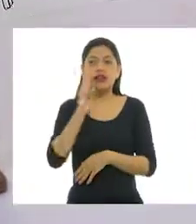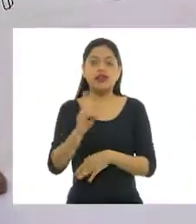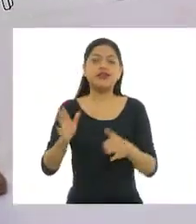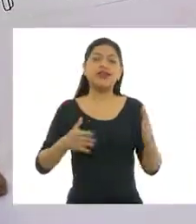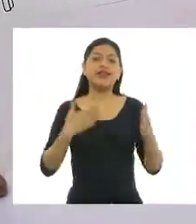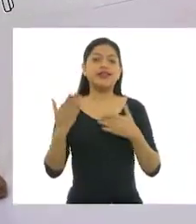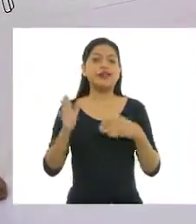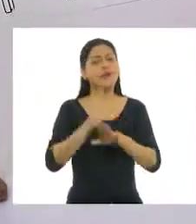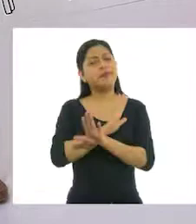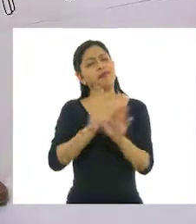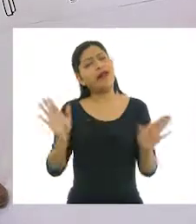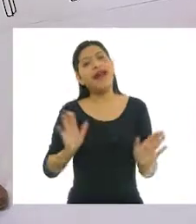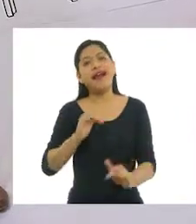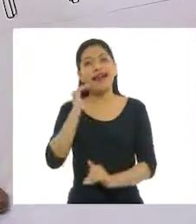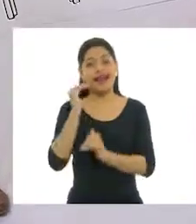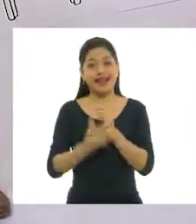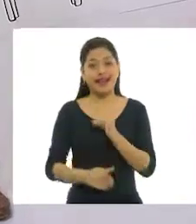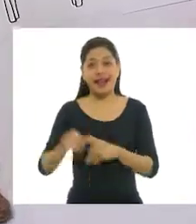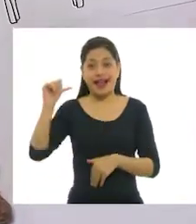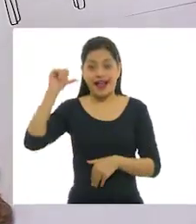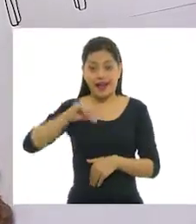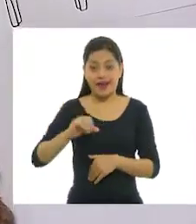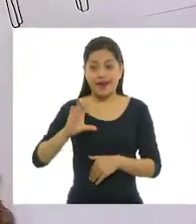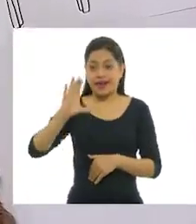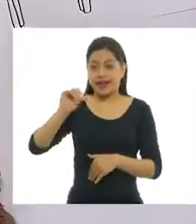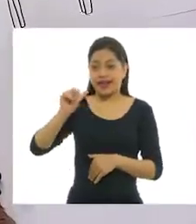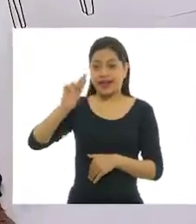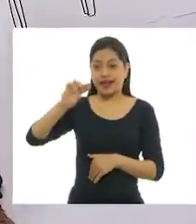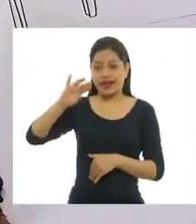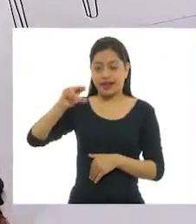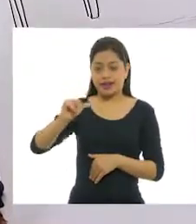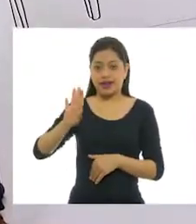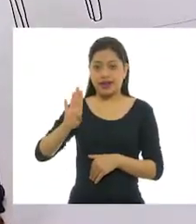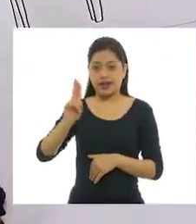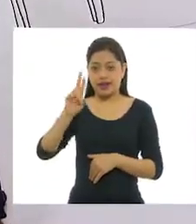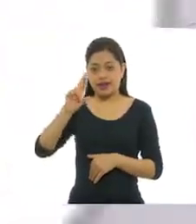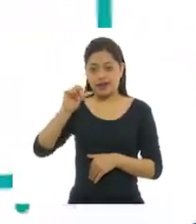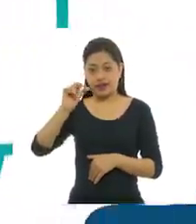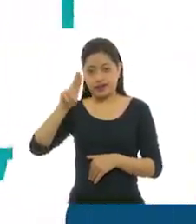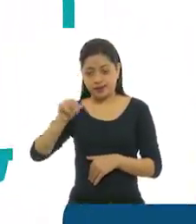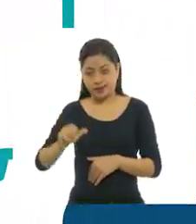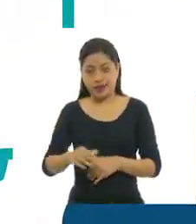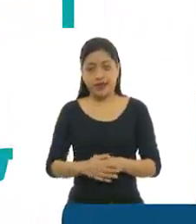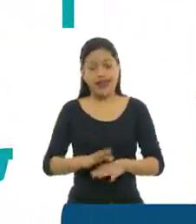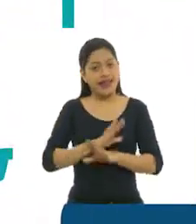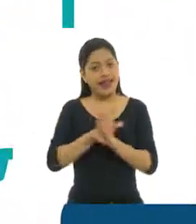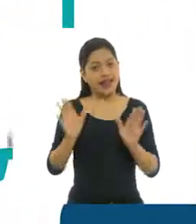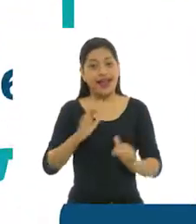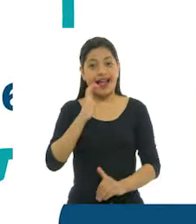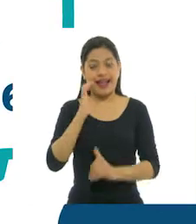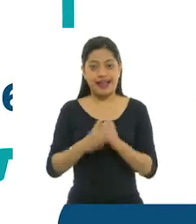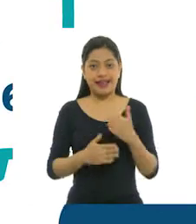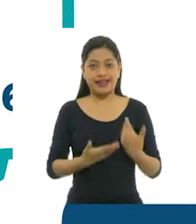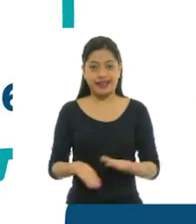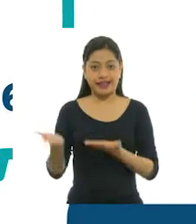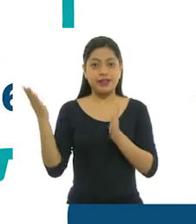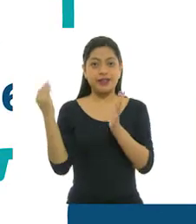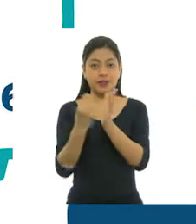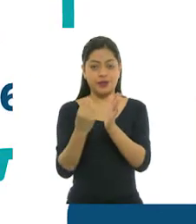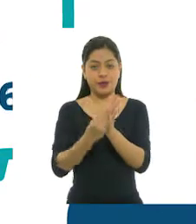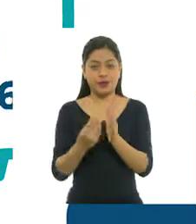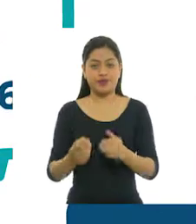nuestra parte es todo en Carmina Burana y ejercicios musicales. Les dejamos con educación física.